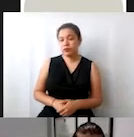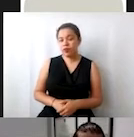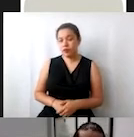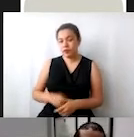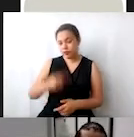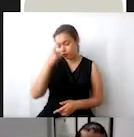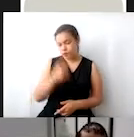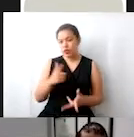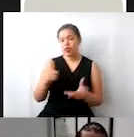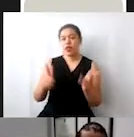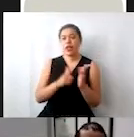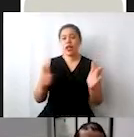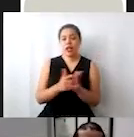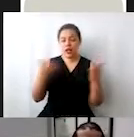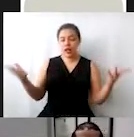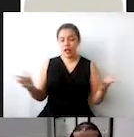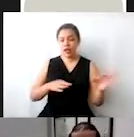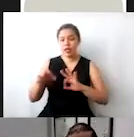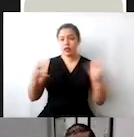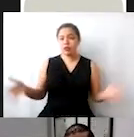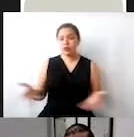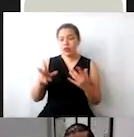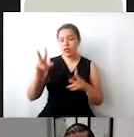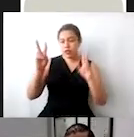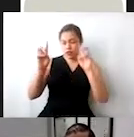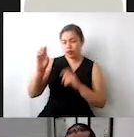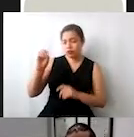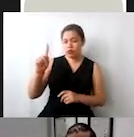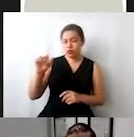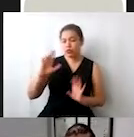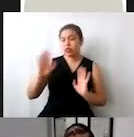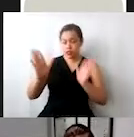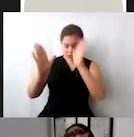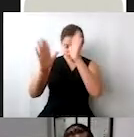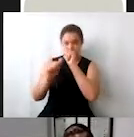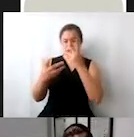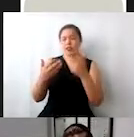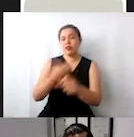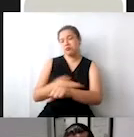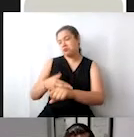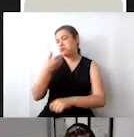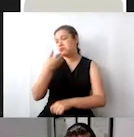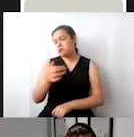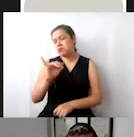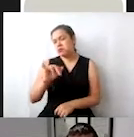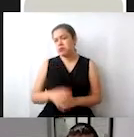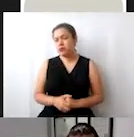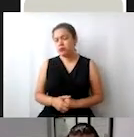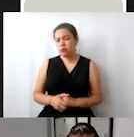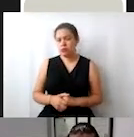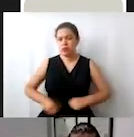reforma laboral en materia de outsourcing. Y este fue básicamente el arreglo. Bueno, está bien, vamos a